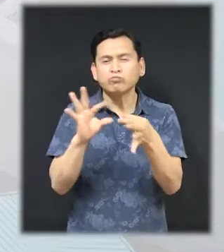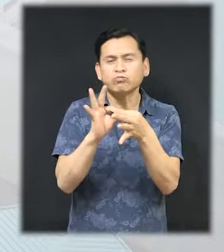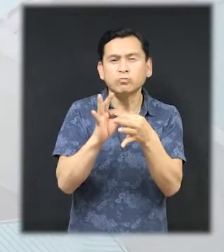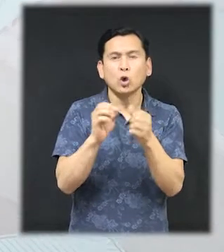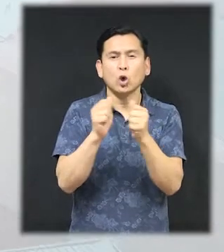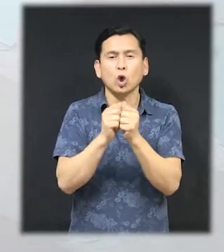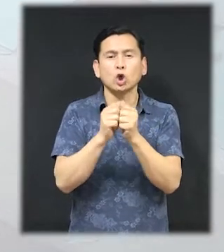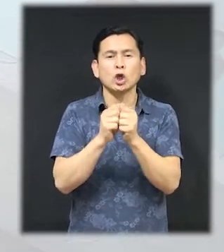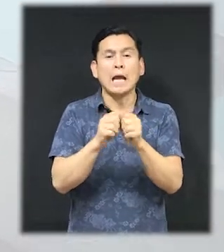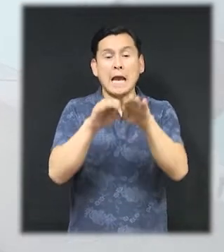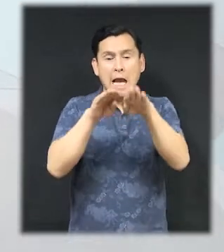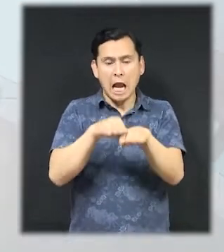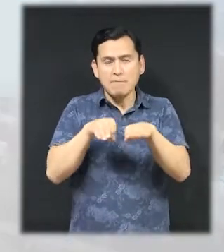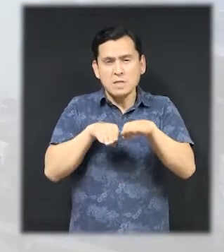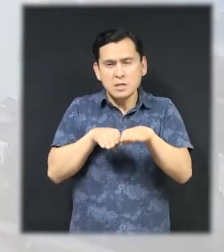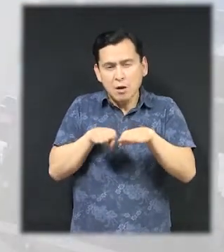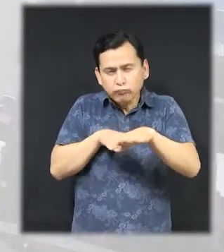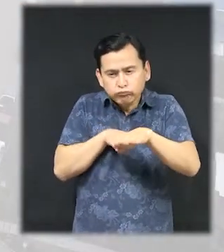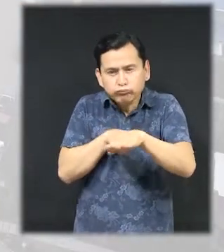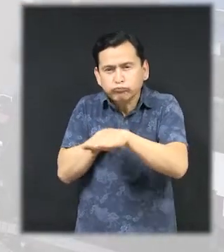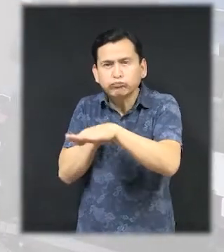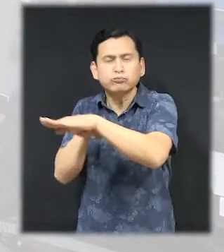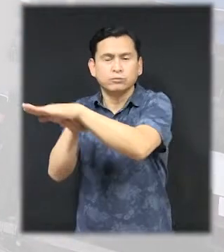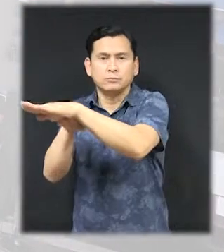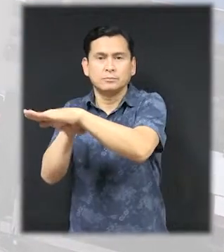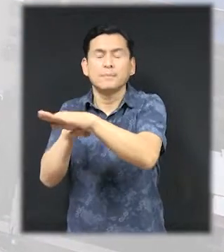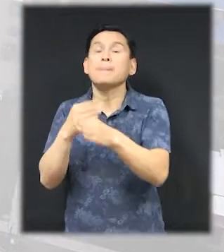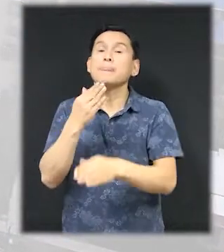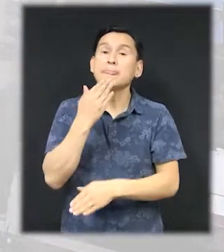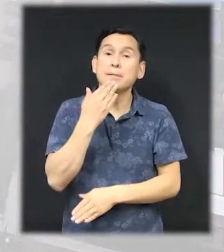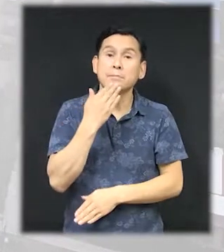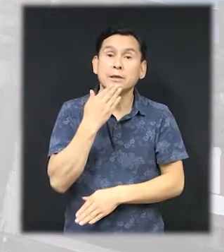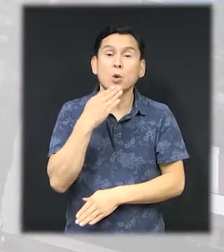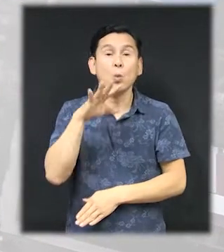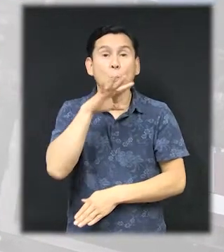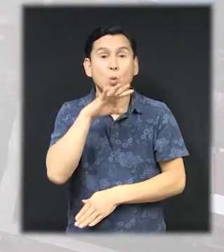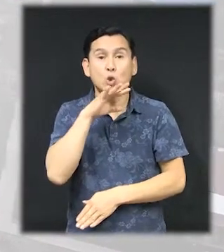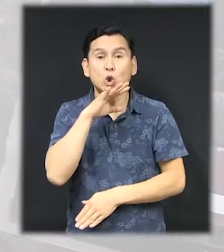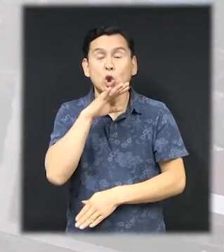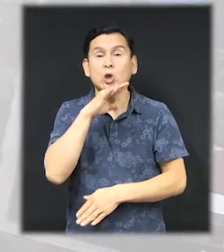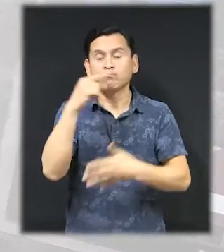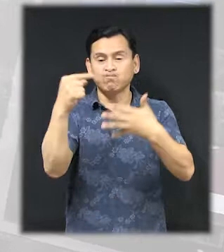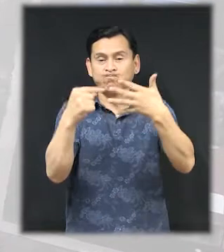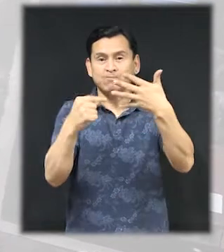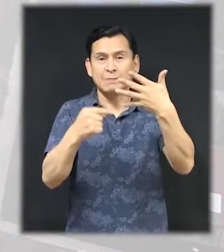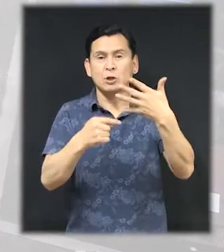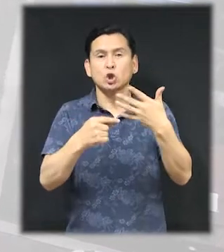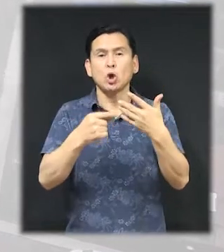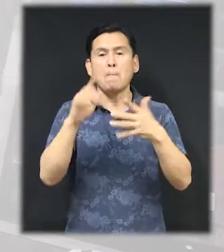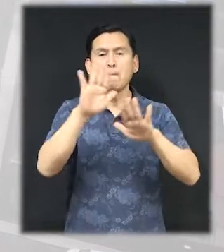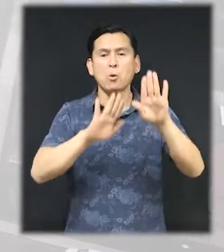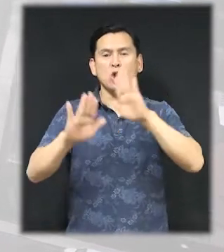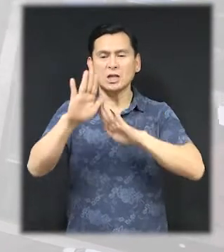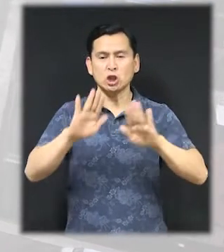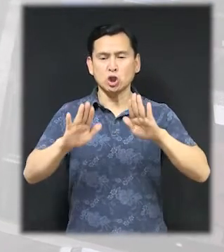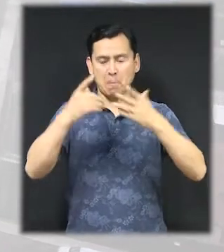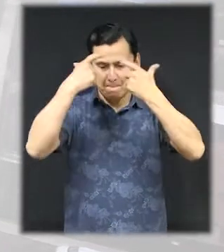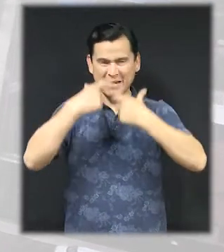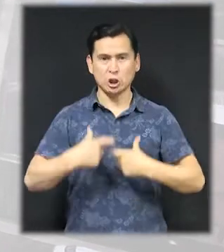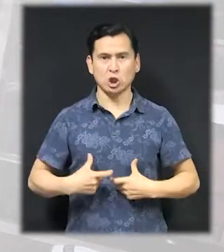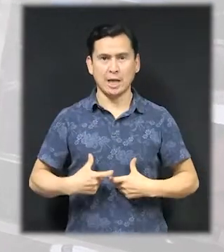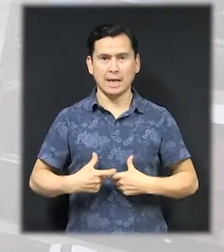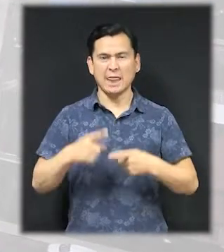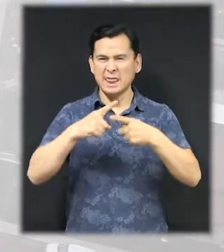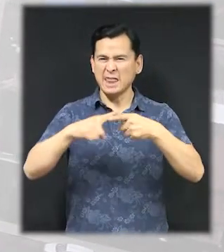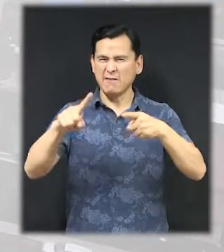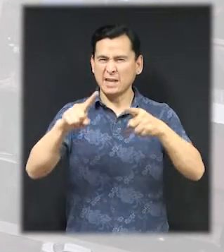de desplazamiento de nuestros pacientes, así como también el uso de los elementos de protección personal que tiene distintos alcances y